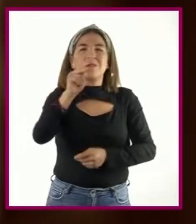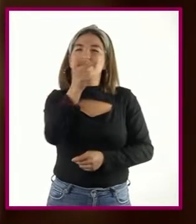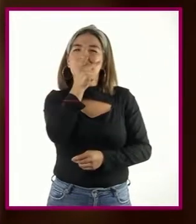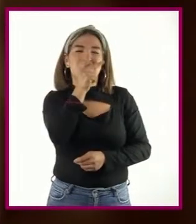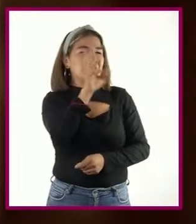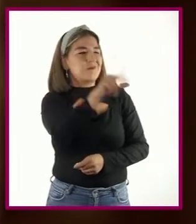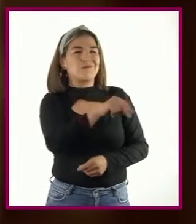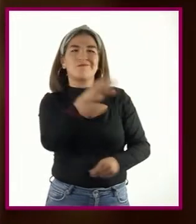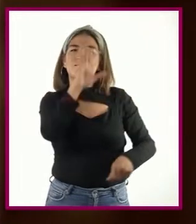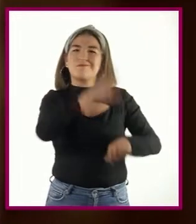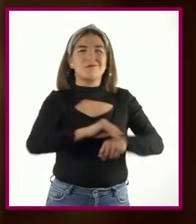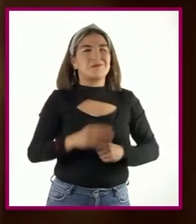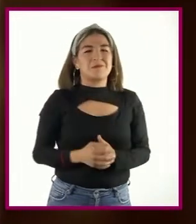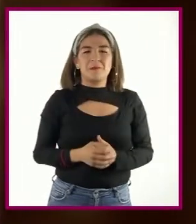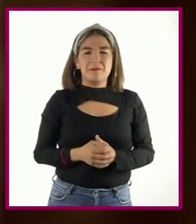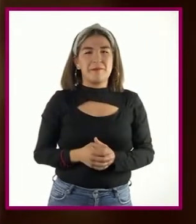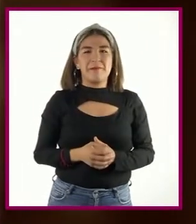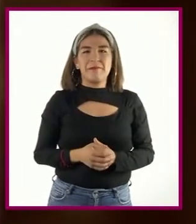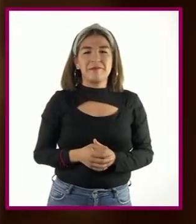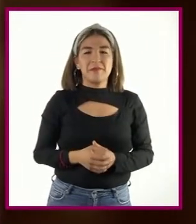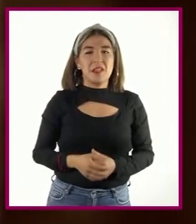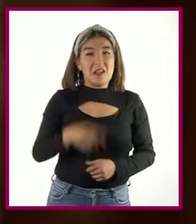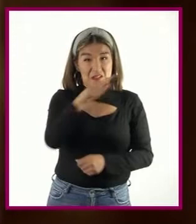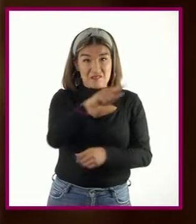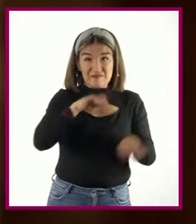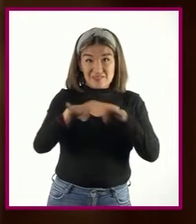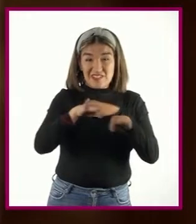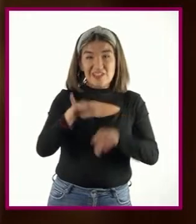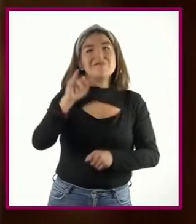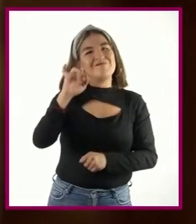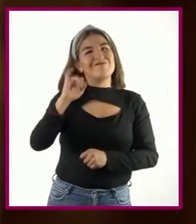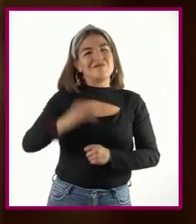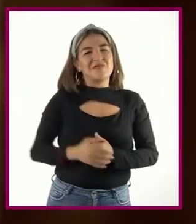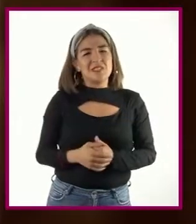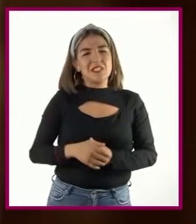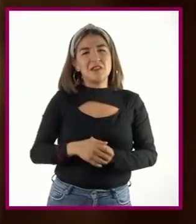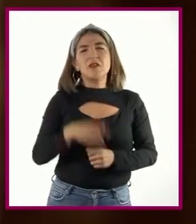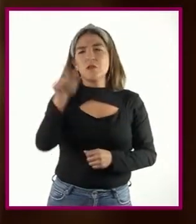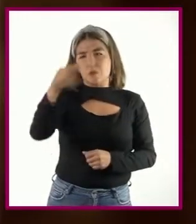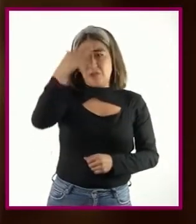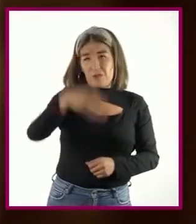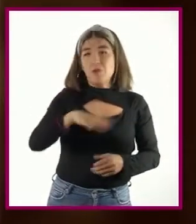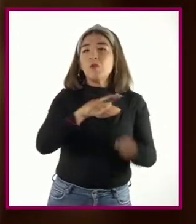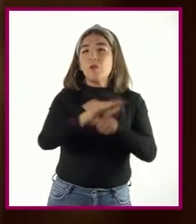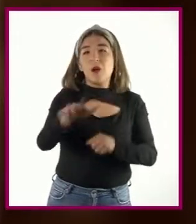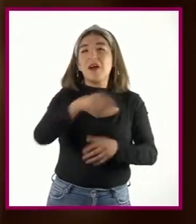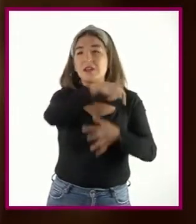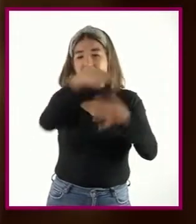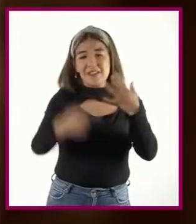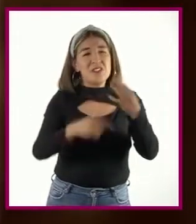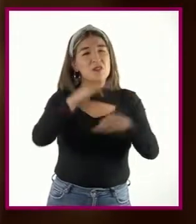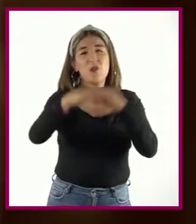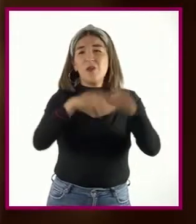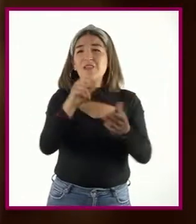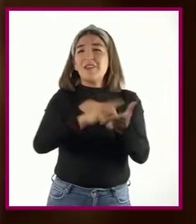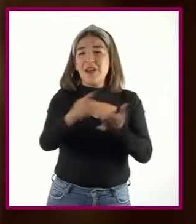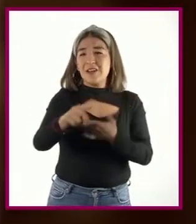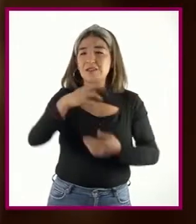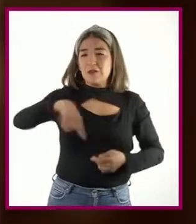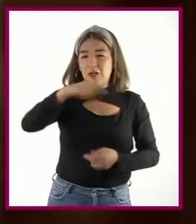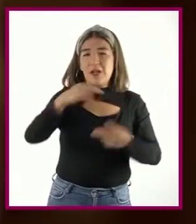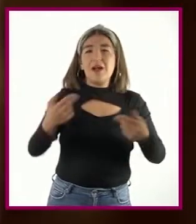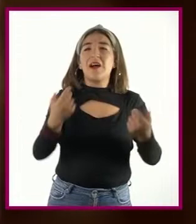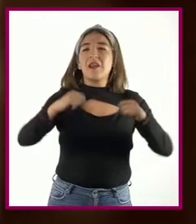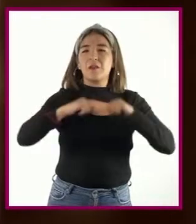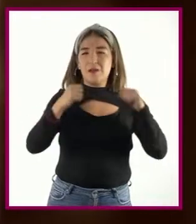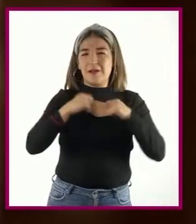deja. ¿Entonces trabaja? Sí, Oye, ¿y tú sabes cuáles son todos los derechos que tenemos los adolescentes? claro.